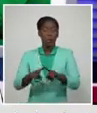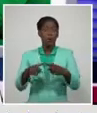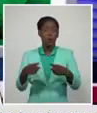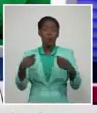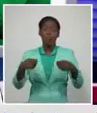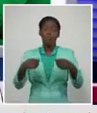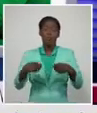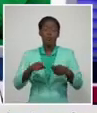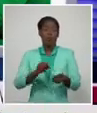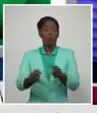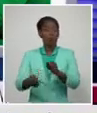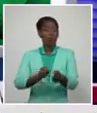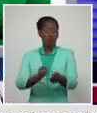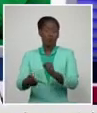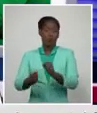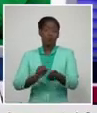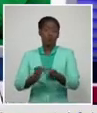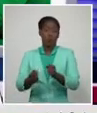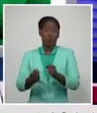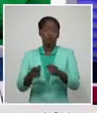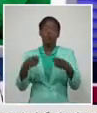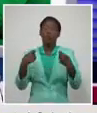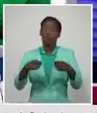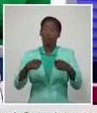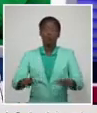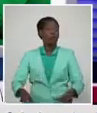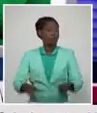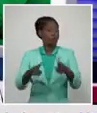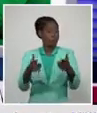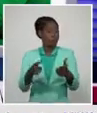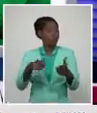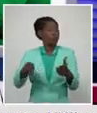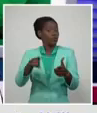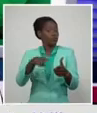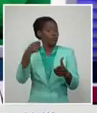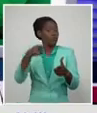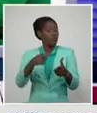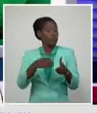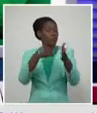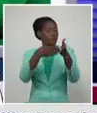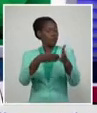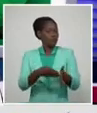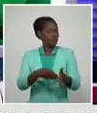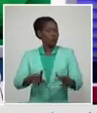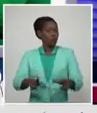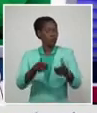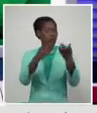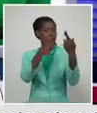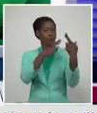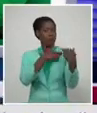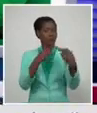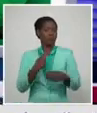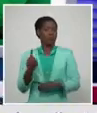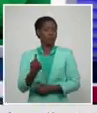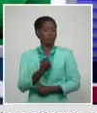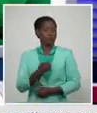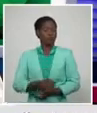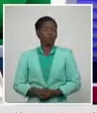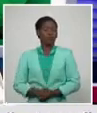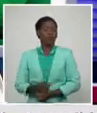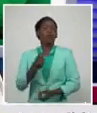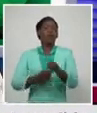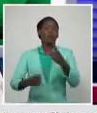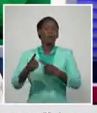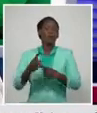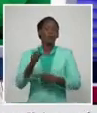del cumplimiento por parte de todos los que tenemos que participar en este control. Algunas personas, cada vez